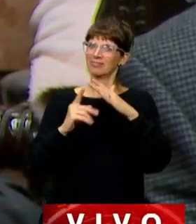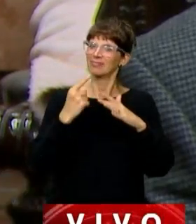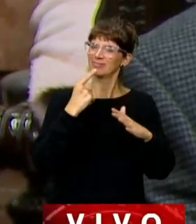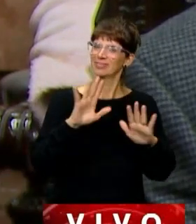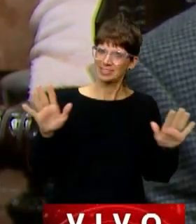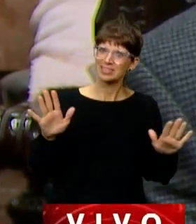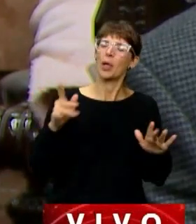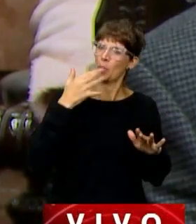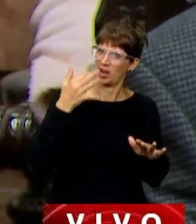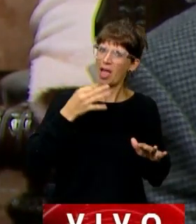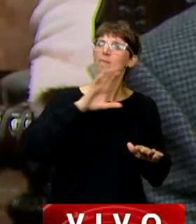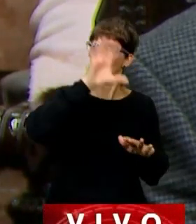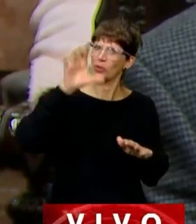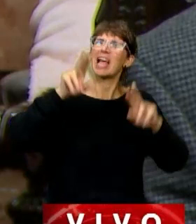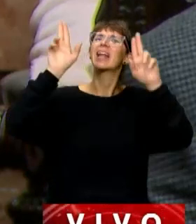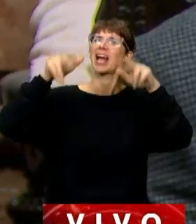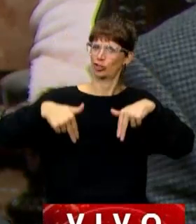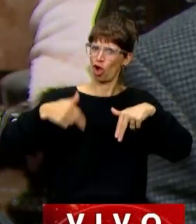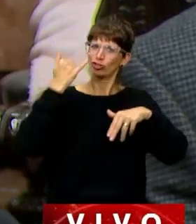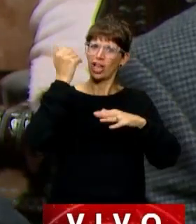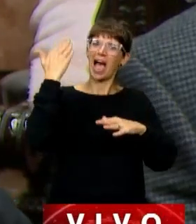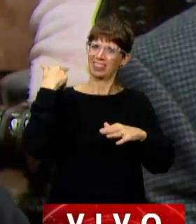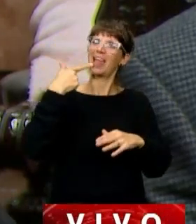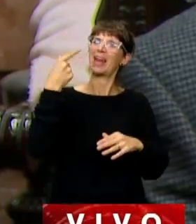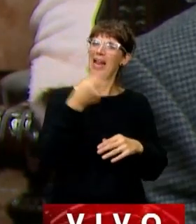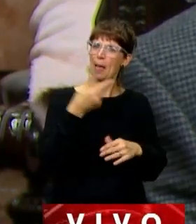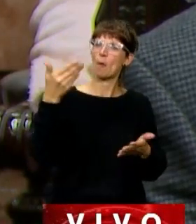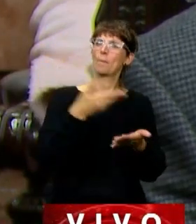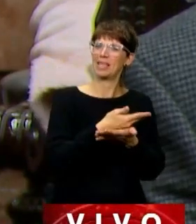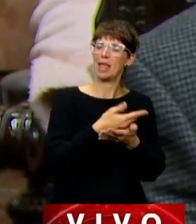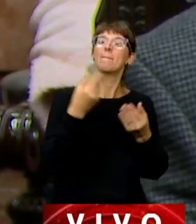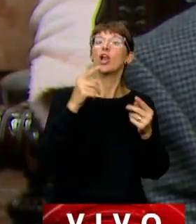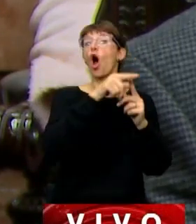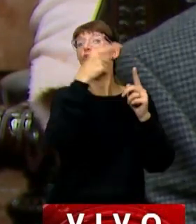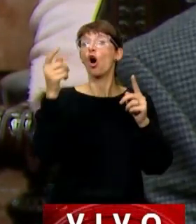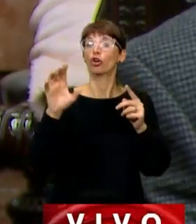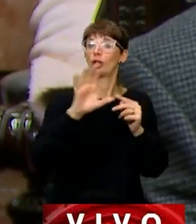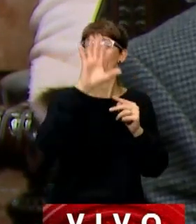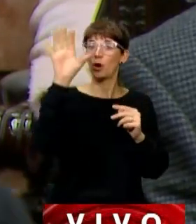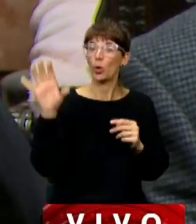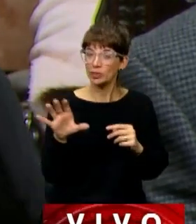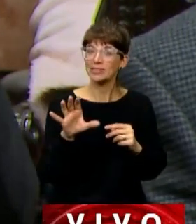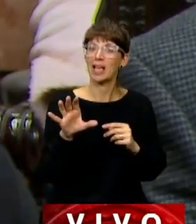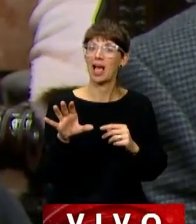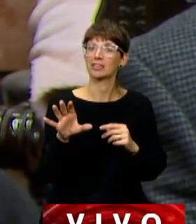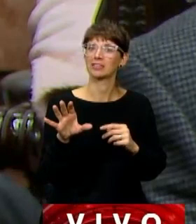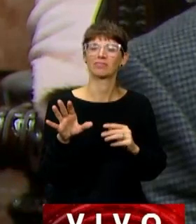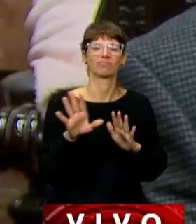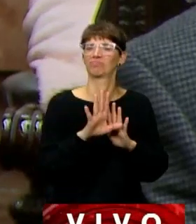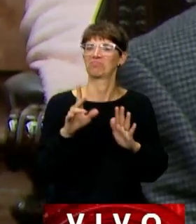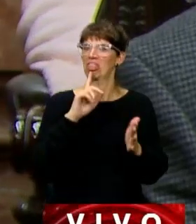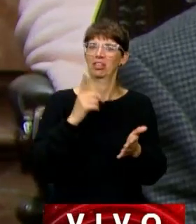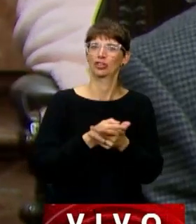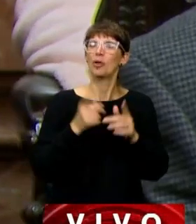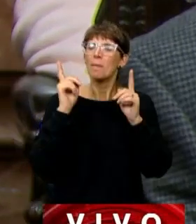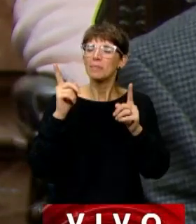algunas provincias que venían haciendo este reclamo, pero para el resto de las provincias se aplicó el criterio que se